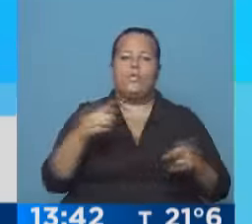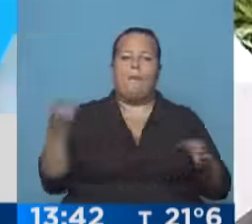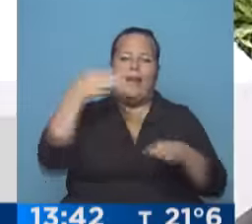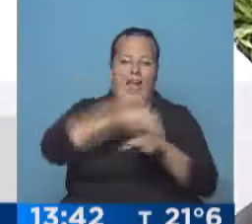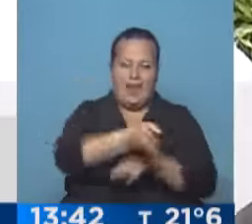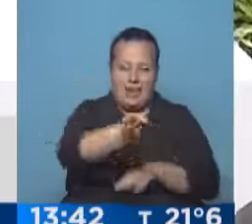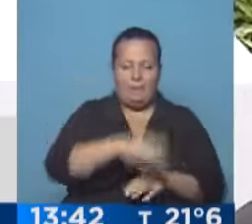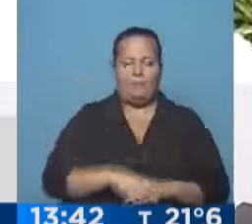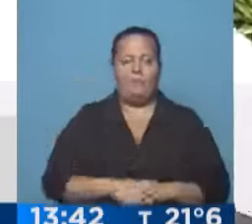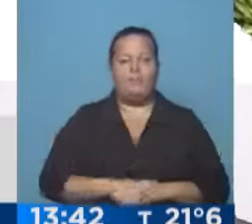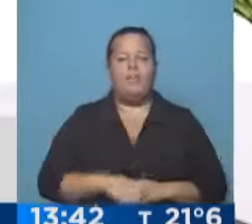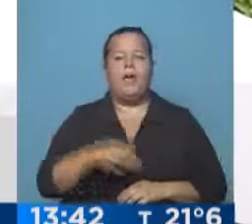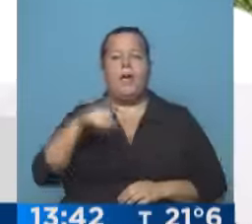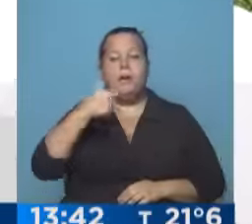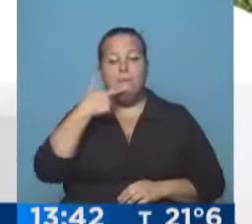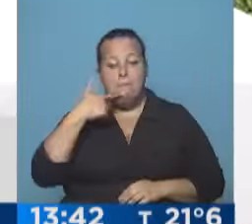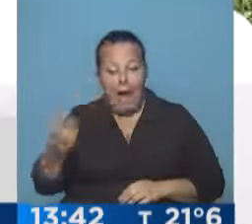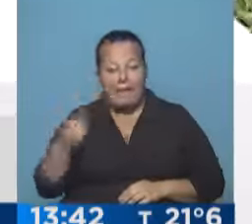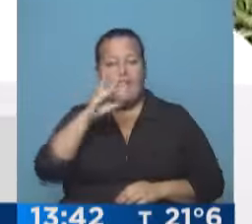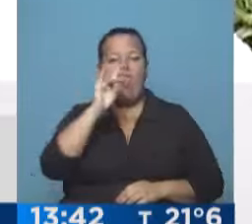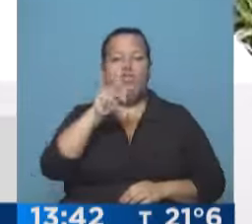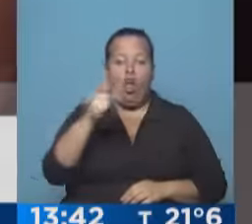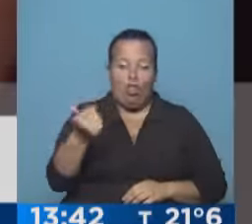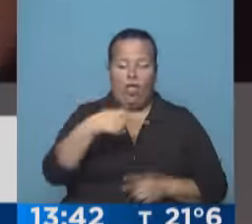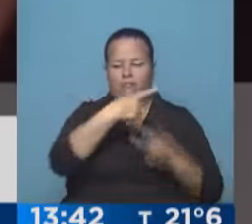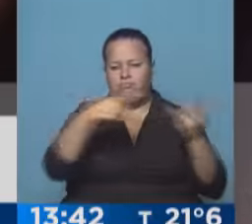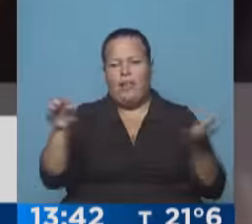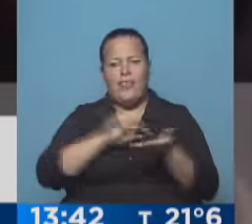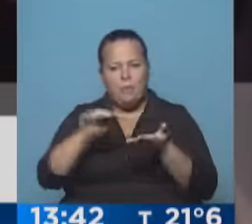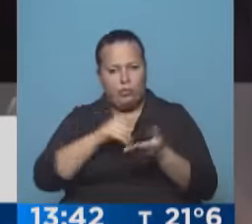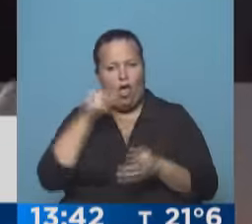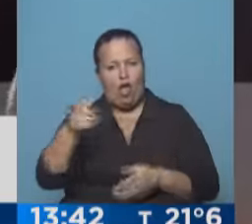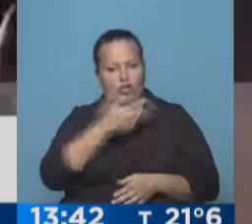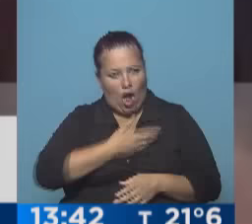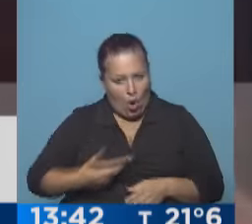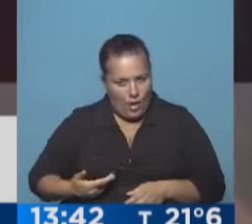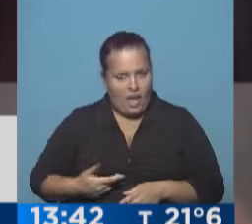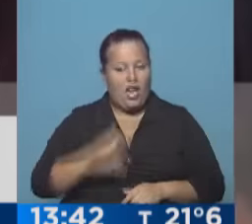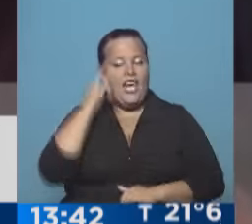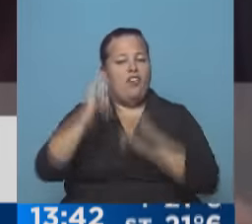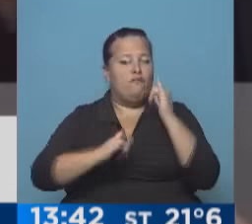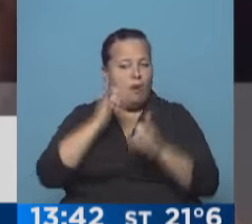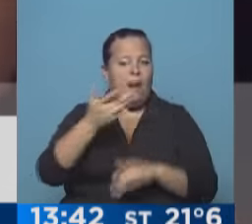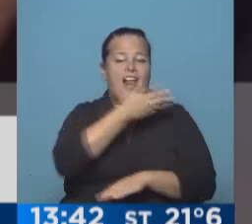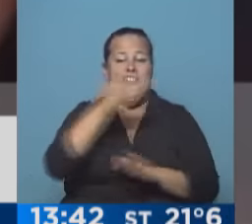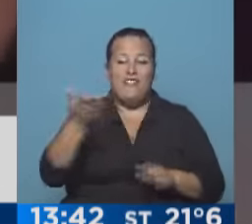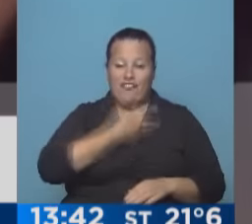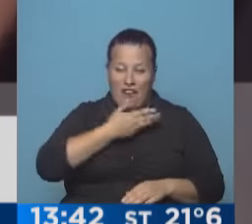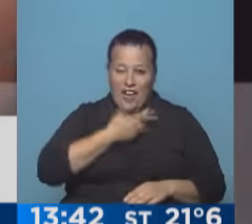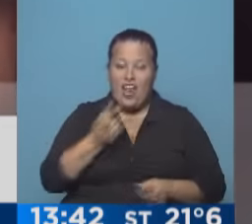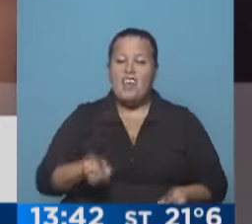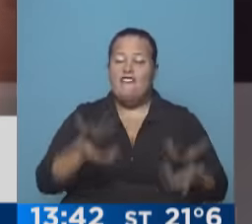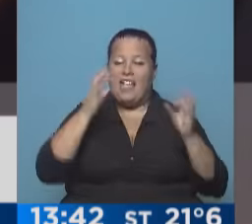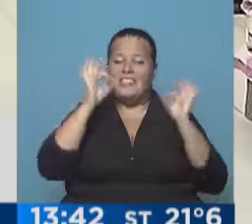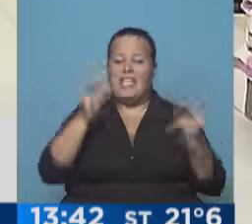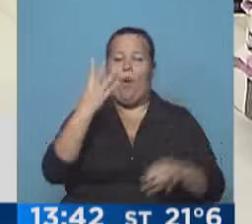acceso. Sergio Massa y Victoria Donda, entre otros diputados opositores, informaron que durante febrero la inflación